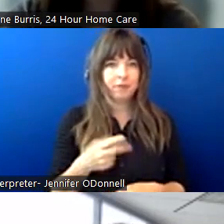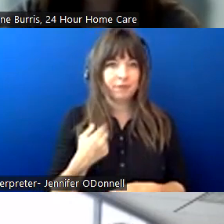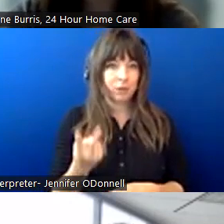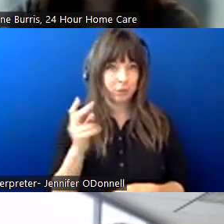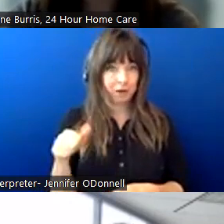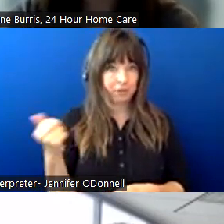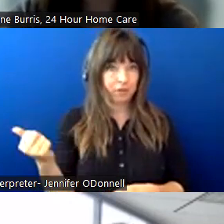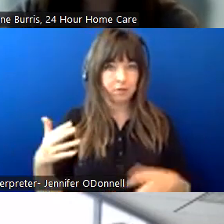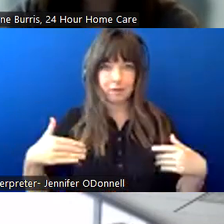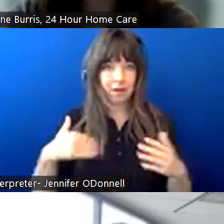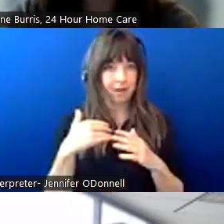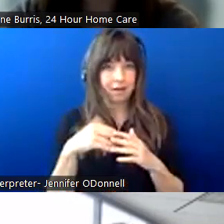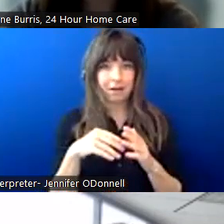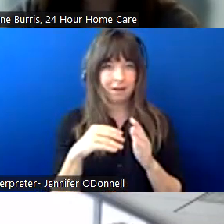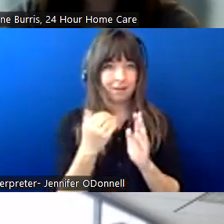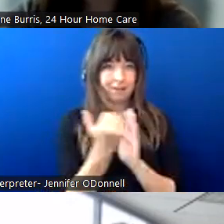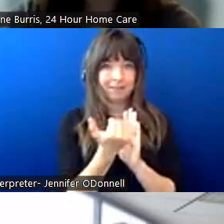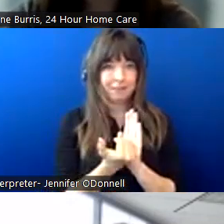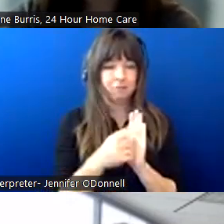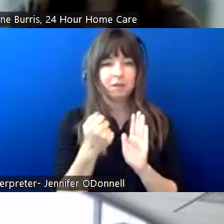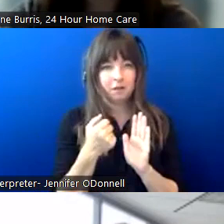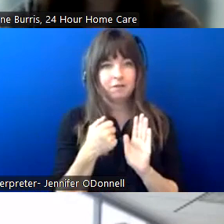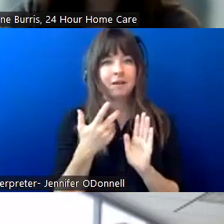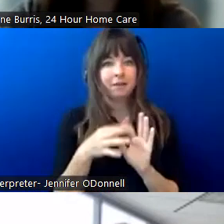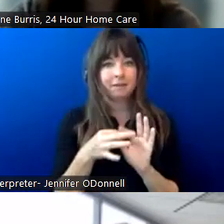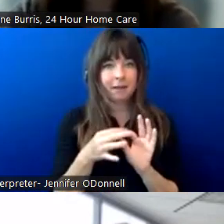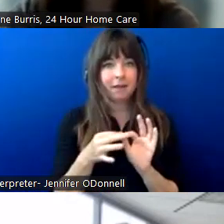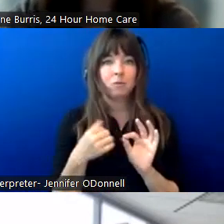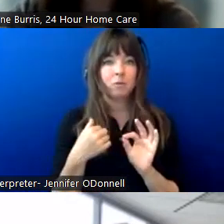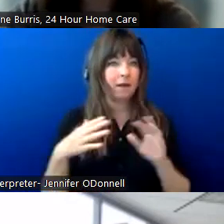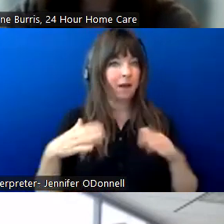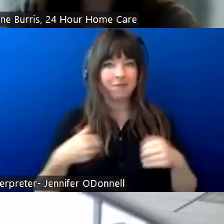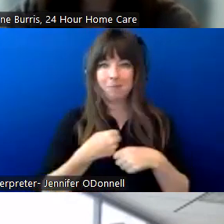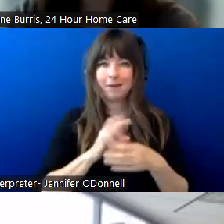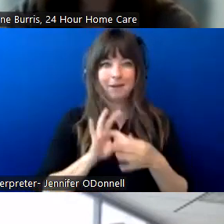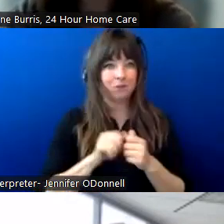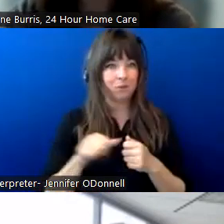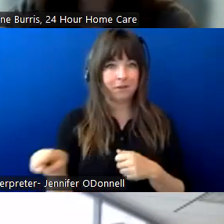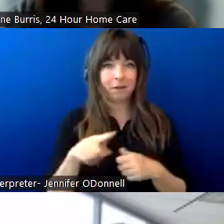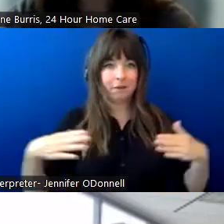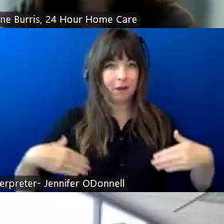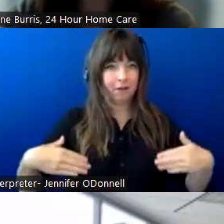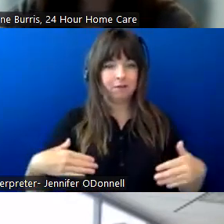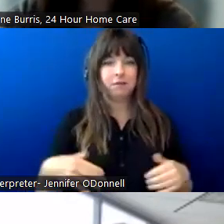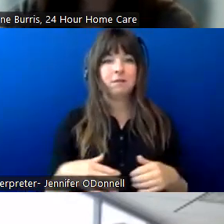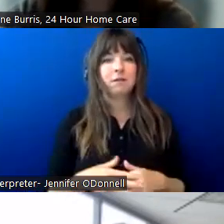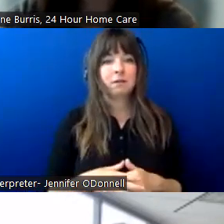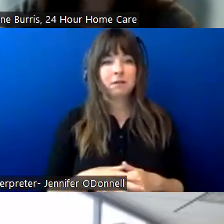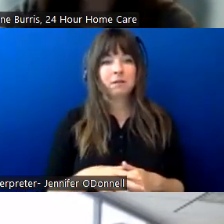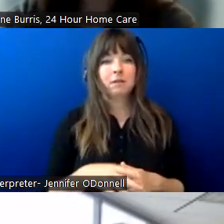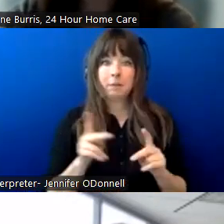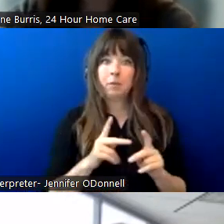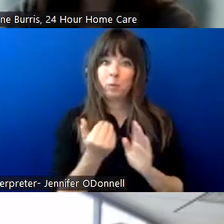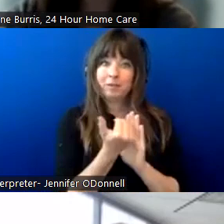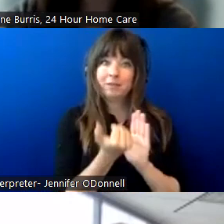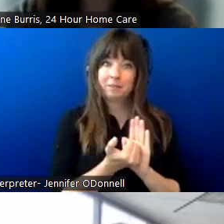que tuvimos dos otros que no estaban mencionados porque dije que no habíamos hecho conexiones con ellos todavía. Y así